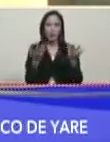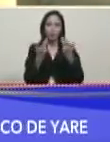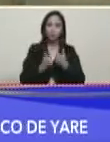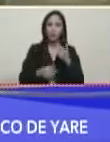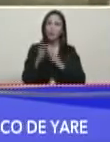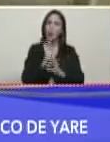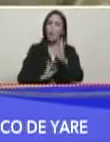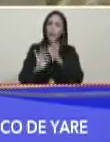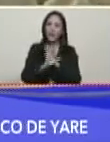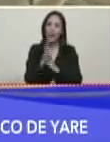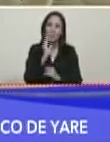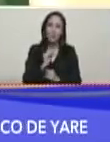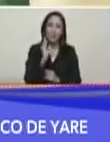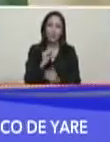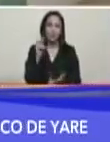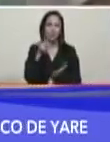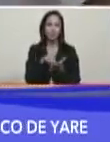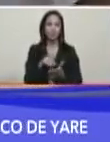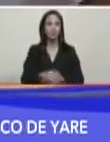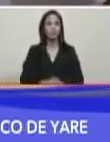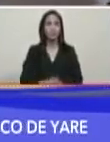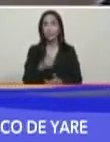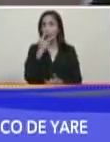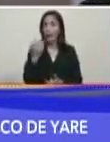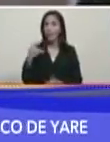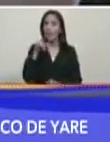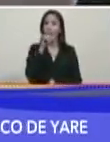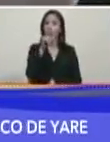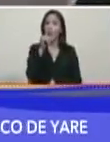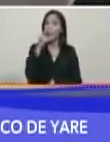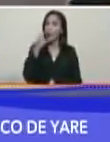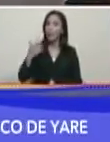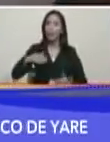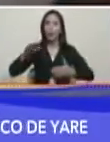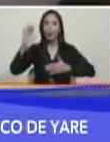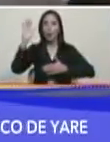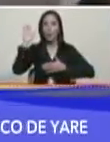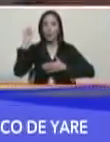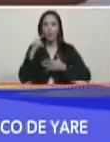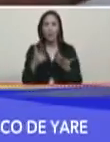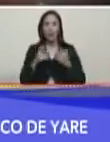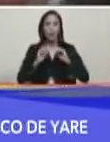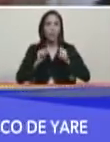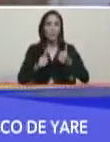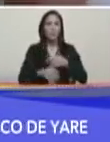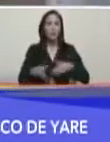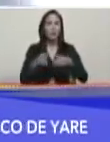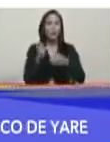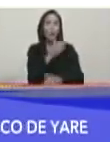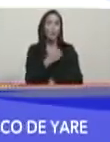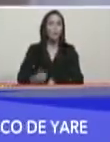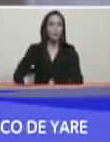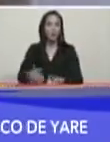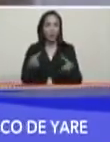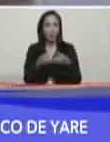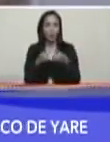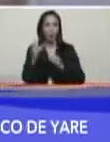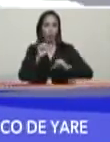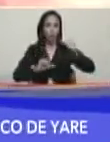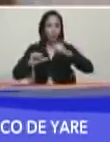su experiencia. Eso es lo que yo decía el lunes, cuando juramenté e instalé el Consejo Presidencial